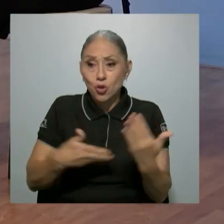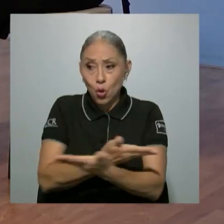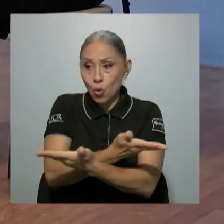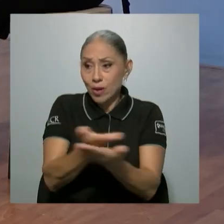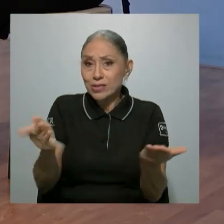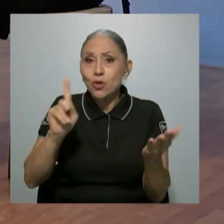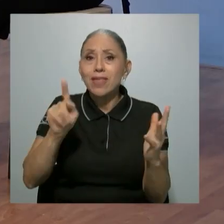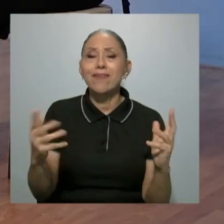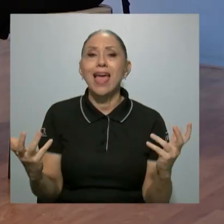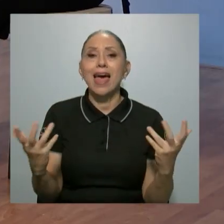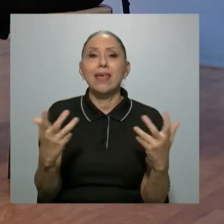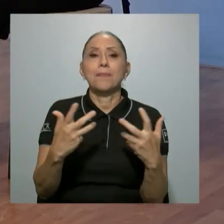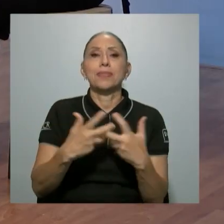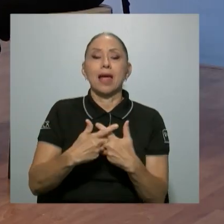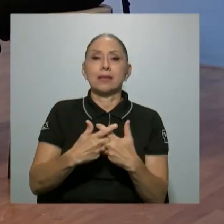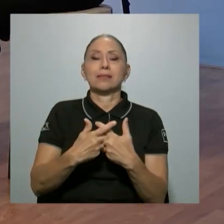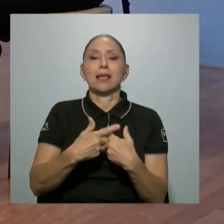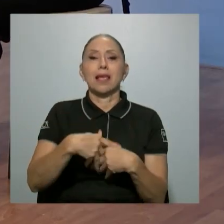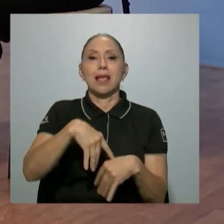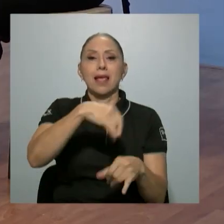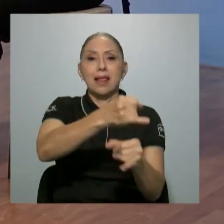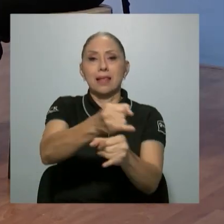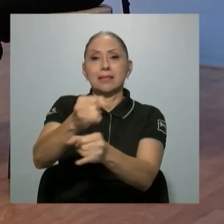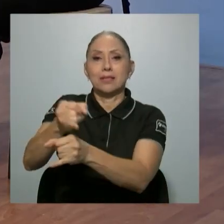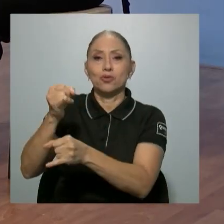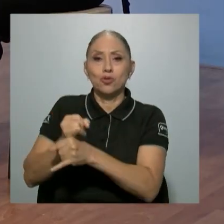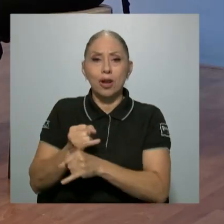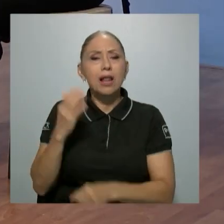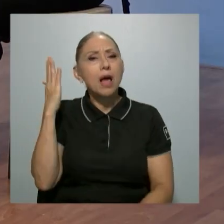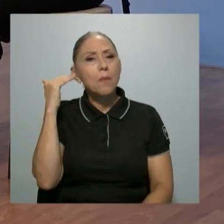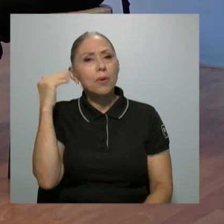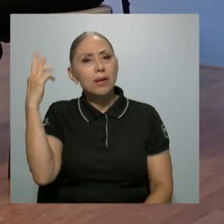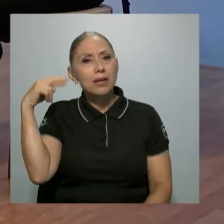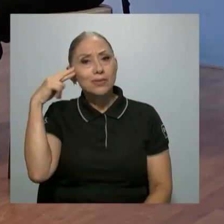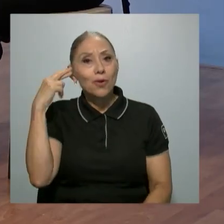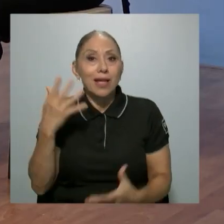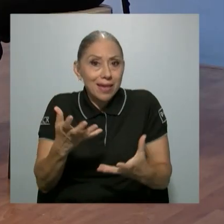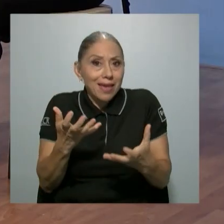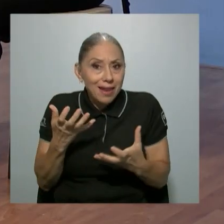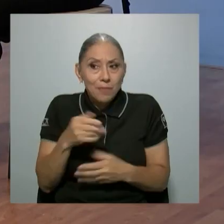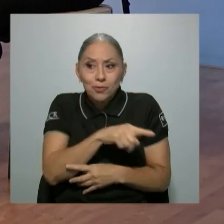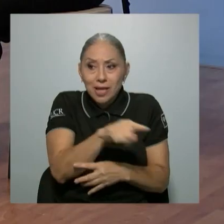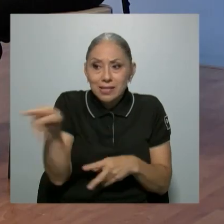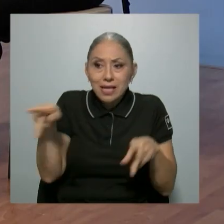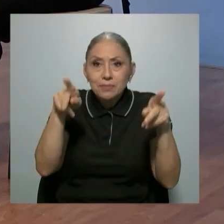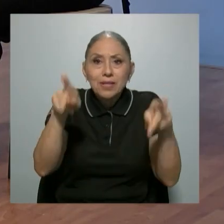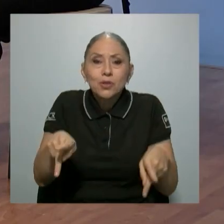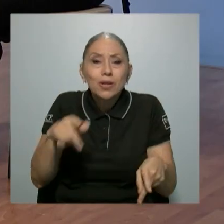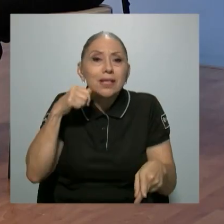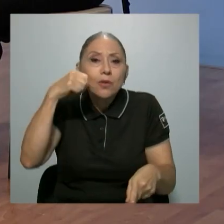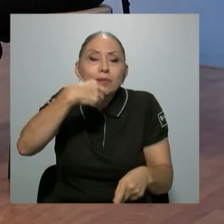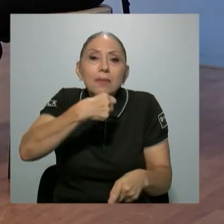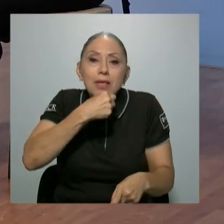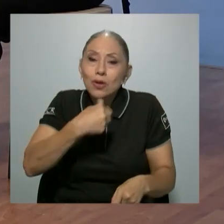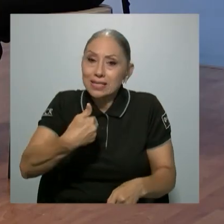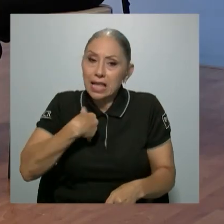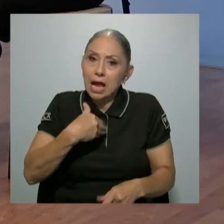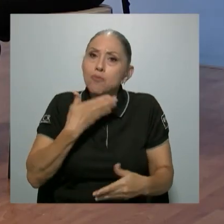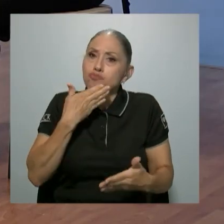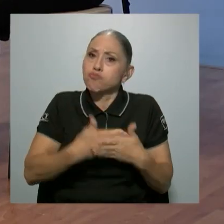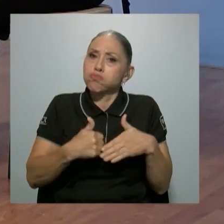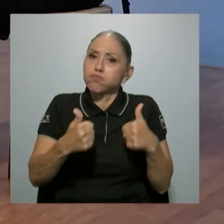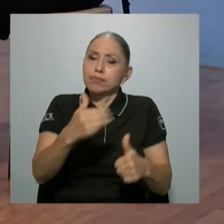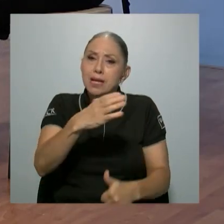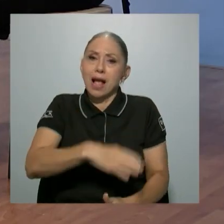adaptarse en la institucionalidad. ¿Por qué? Bueno, porque queremos que esas personas adultas mayores vivan con calidad de vida. ¿Qué vamos